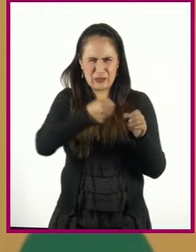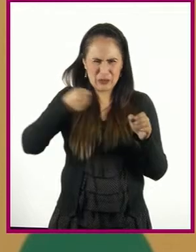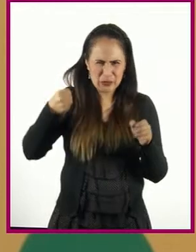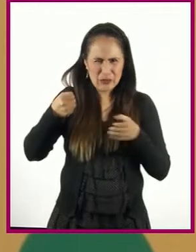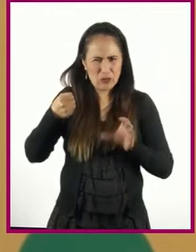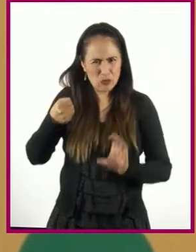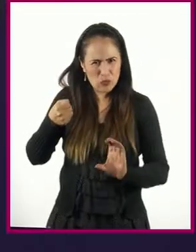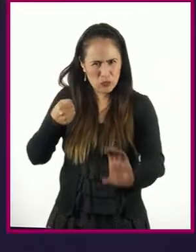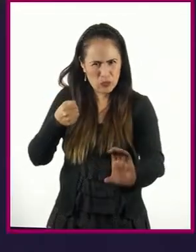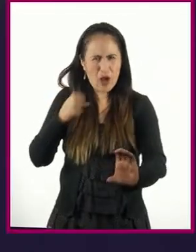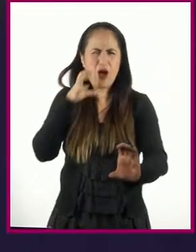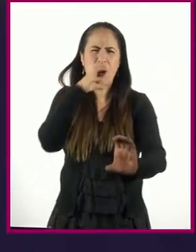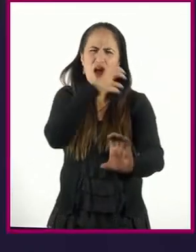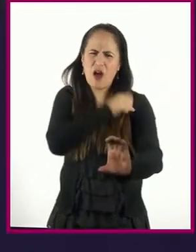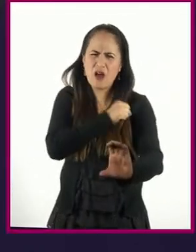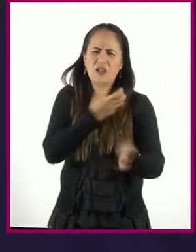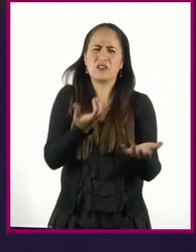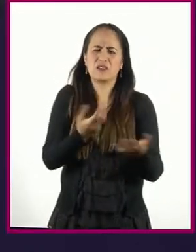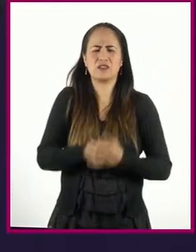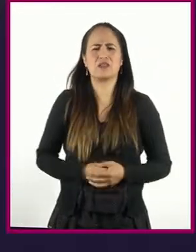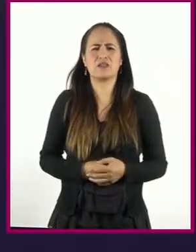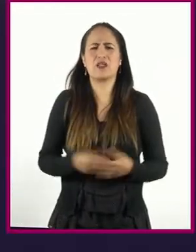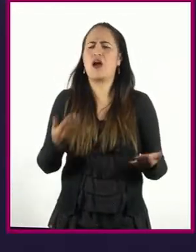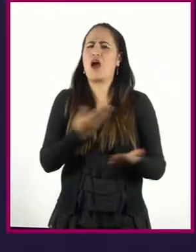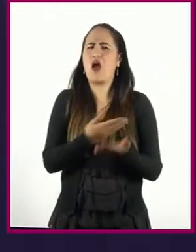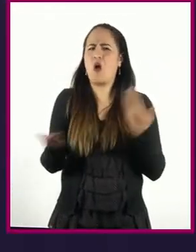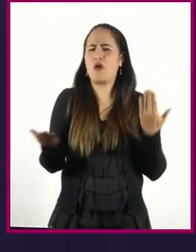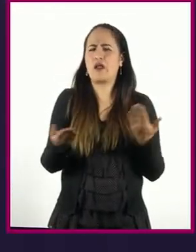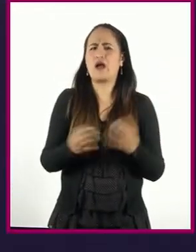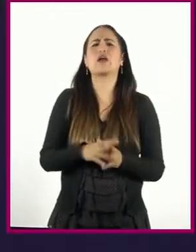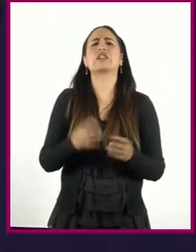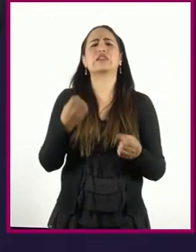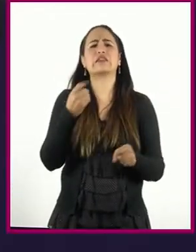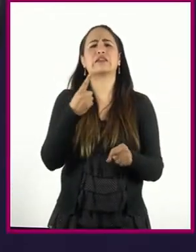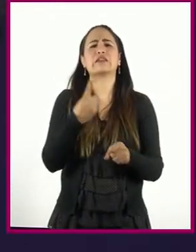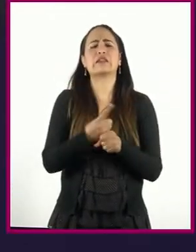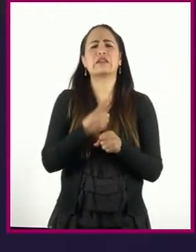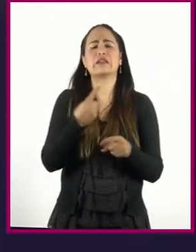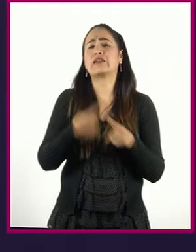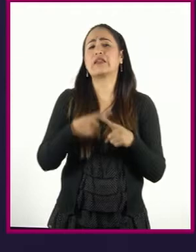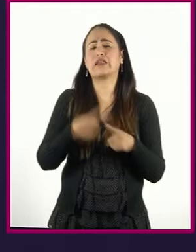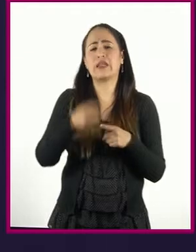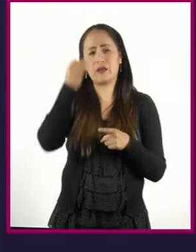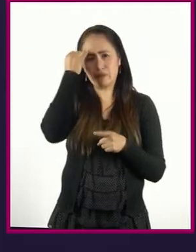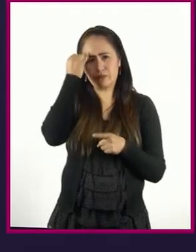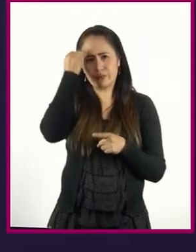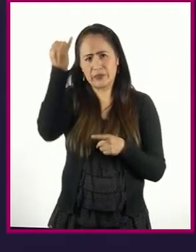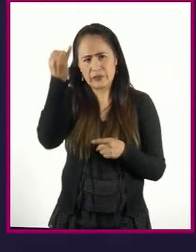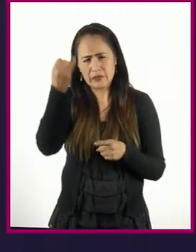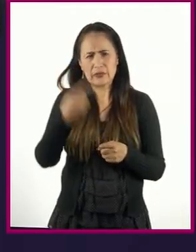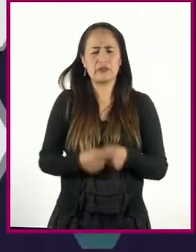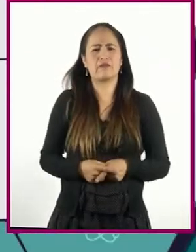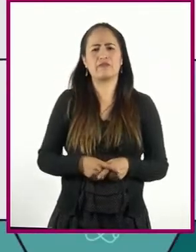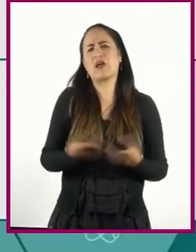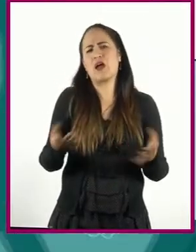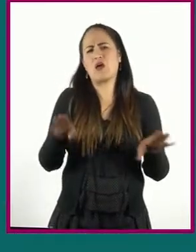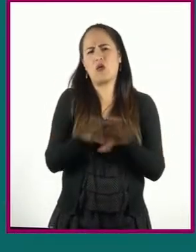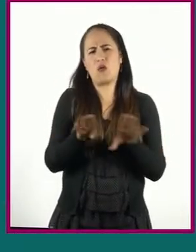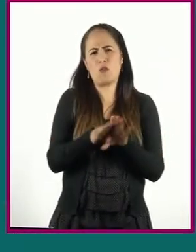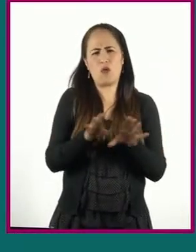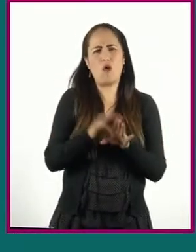El horno de microondas que utilizamos hoy en día se desarrolló gracias a la investigación enfocada en la mejora de los